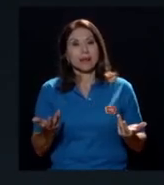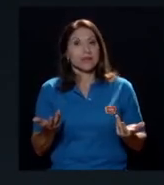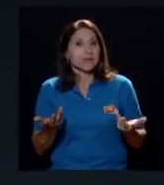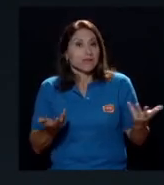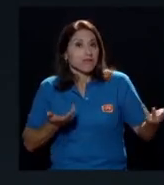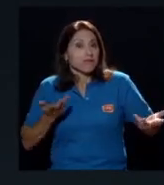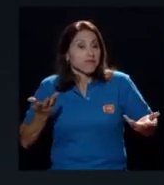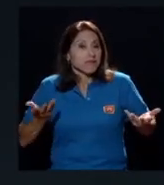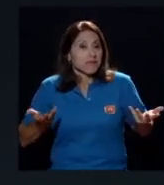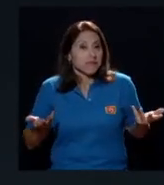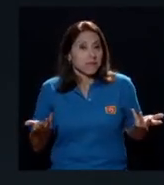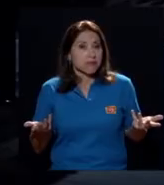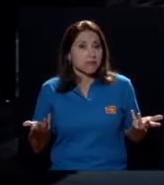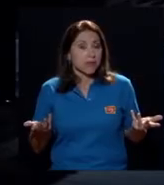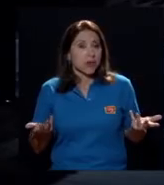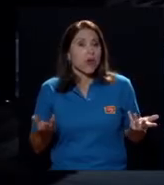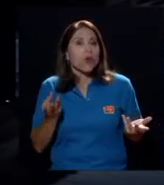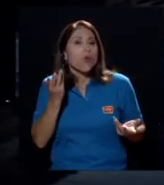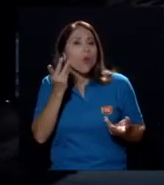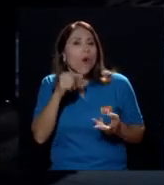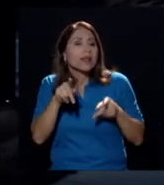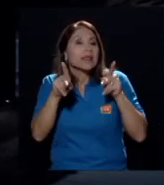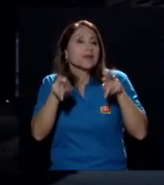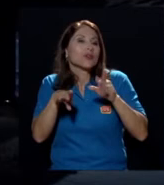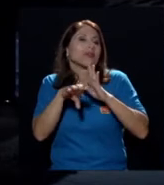transita por él.